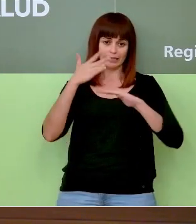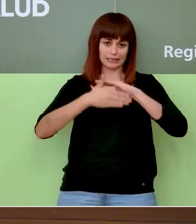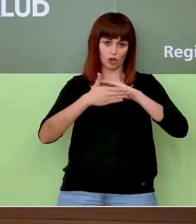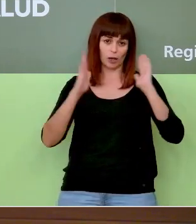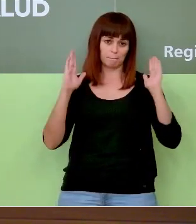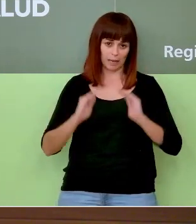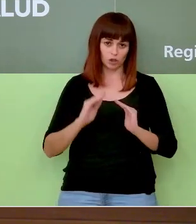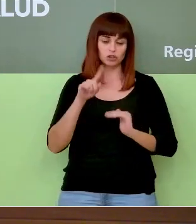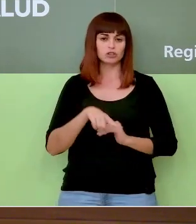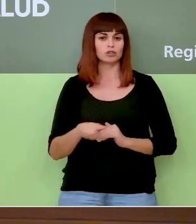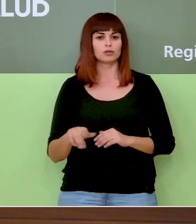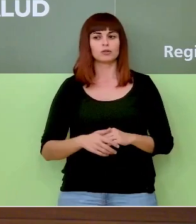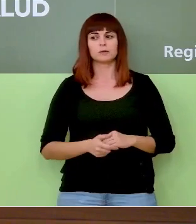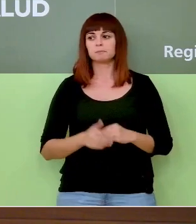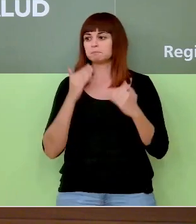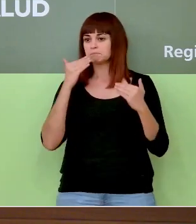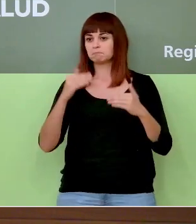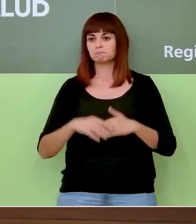tenían.